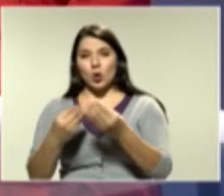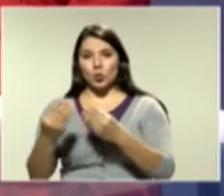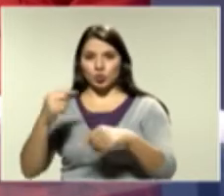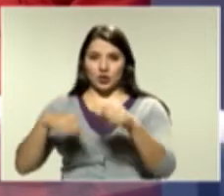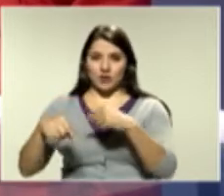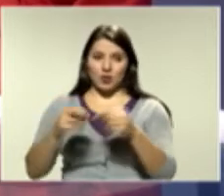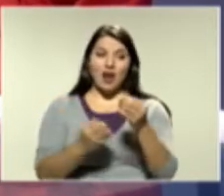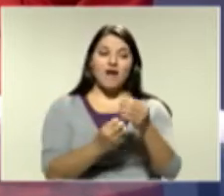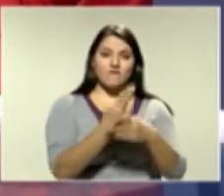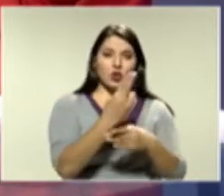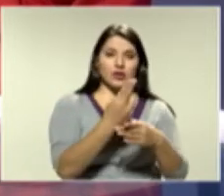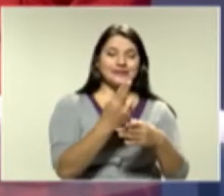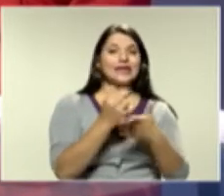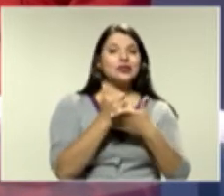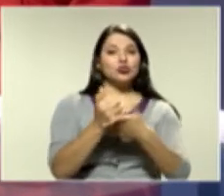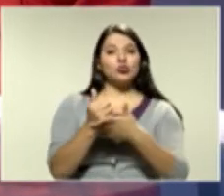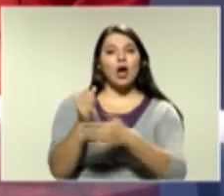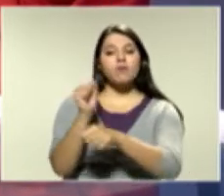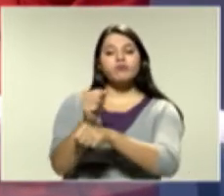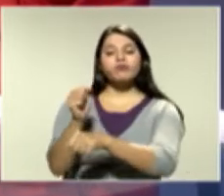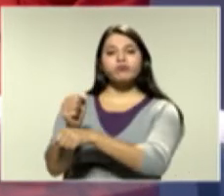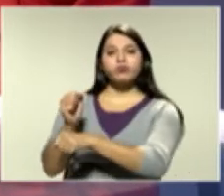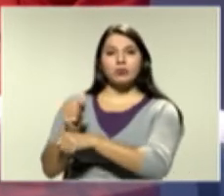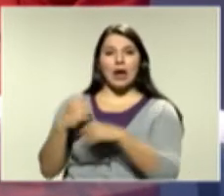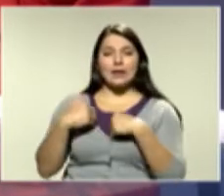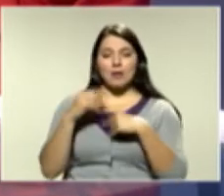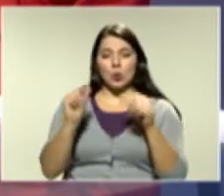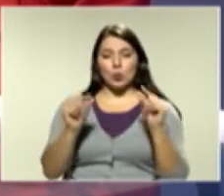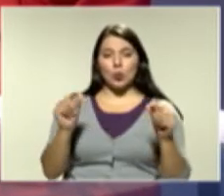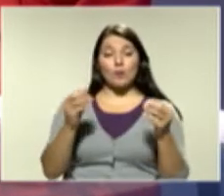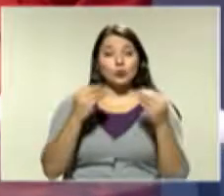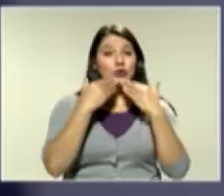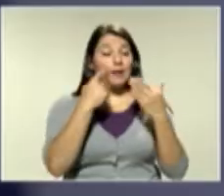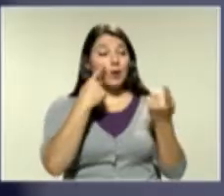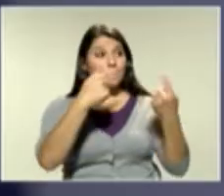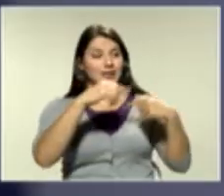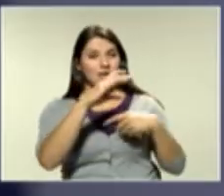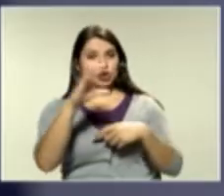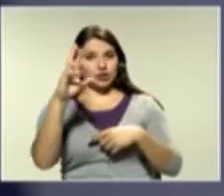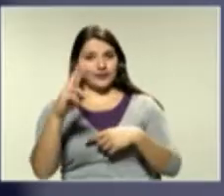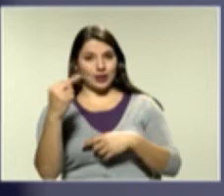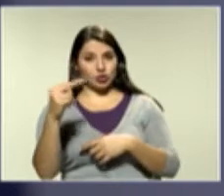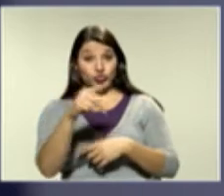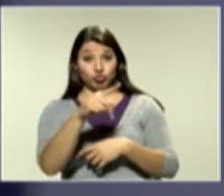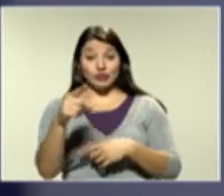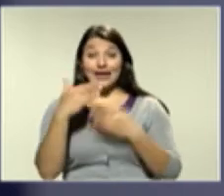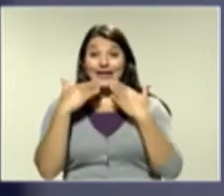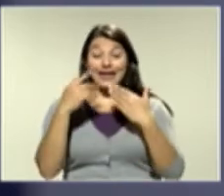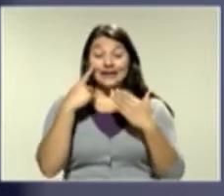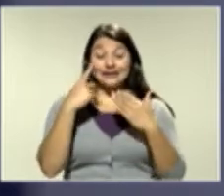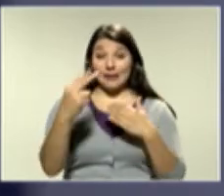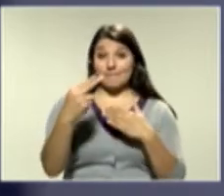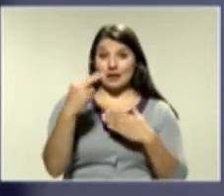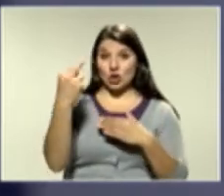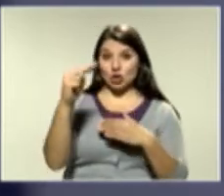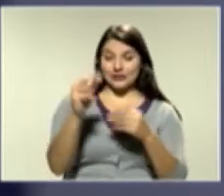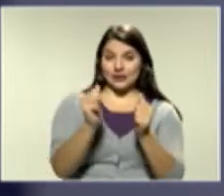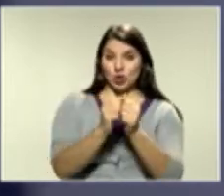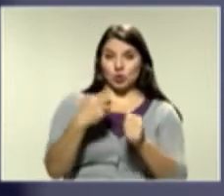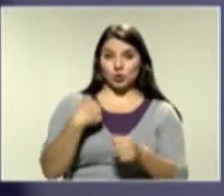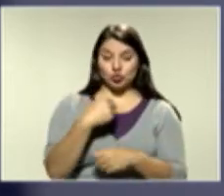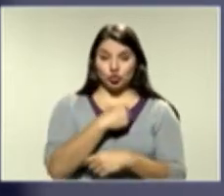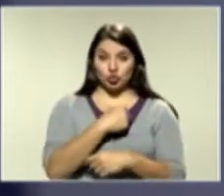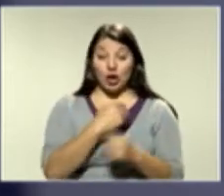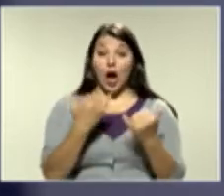Fernando Ramírez del IRET por su tiempo, por venir al set de Costa Rica Noticias. Y a usted que se informa con nosotros,